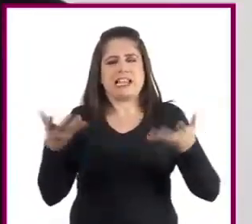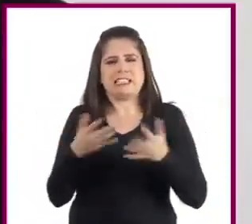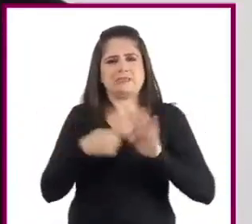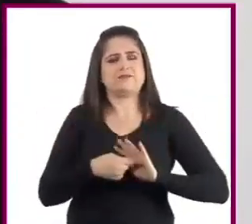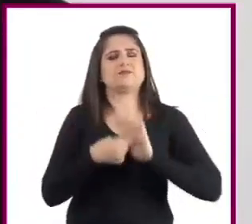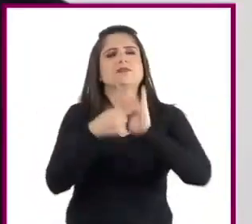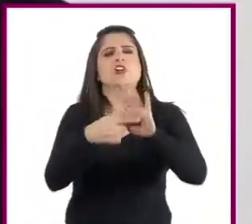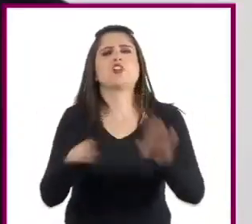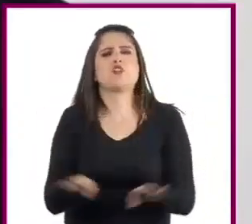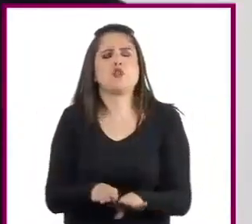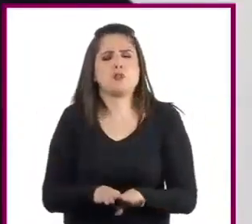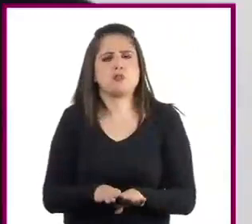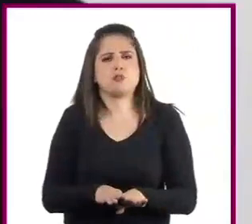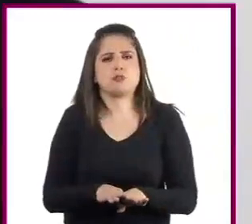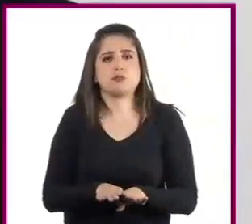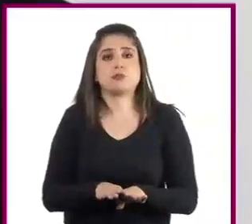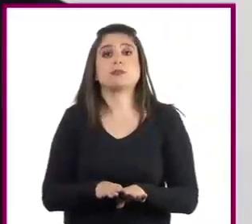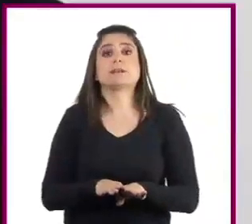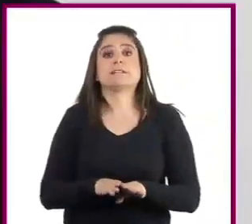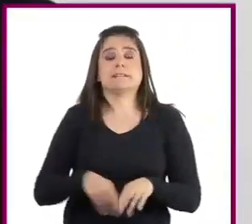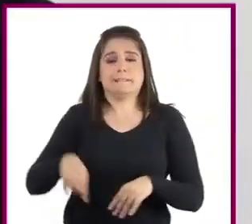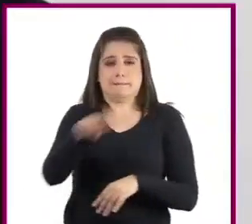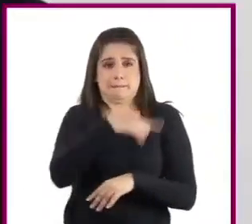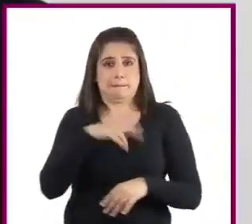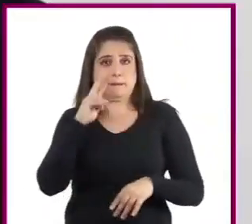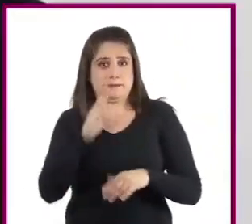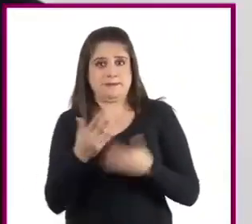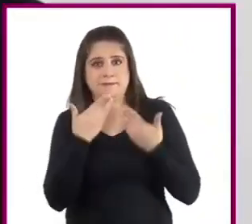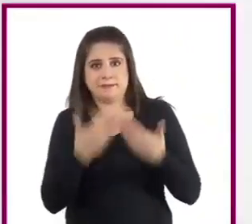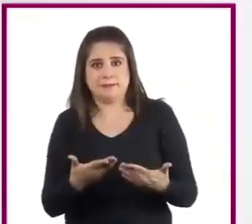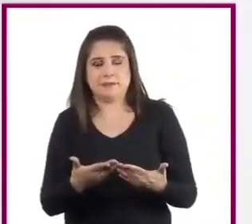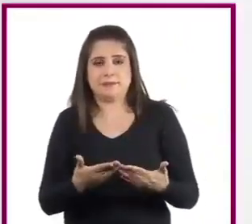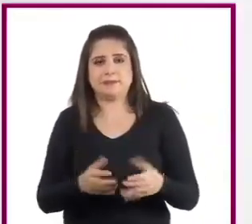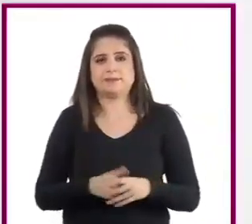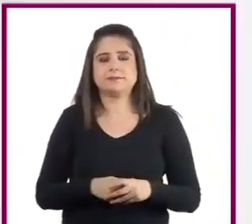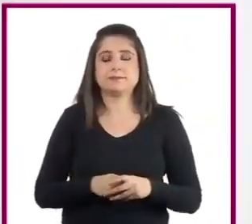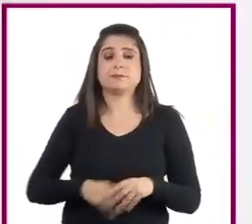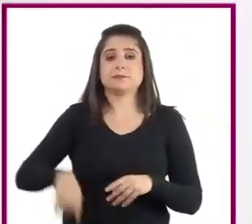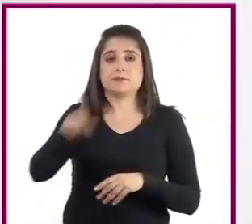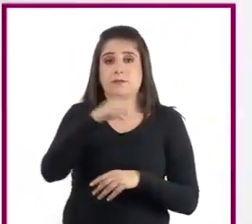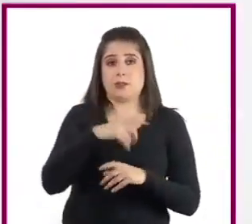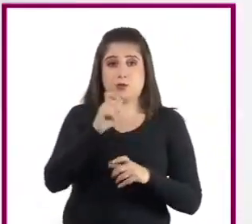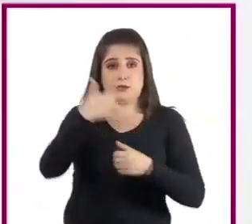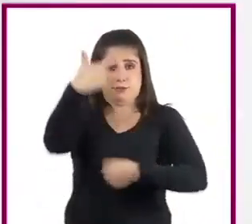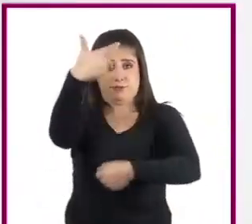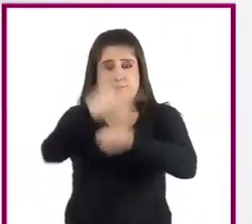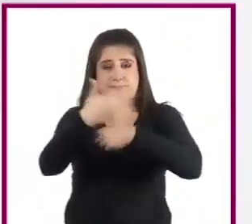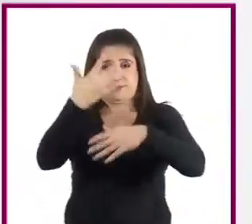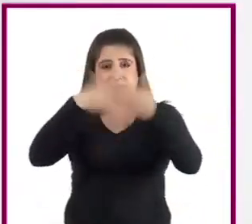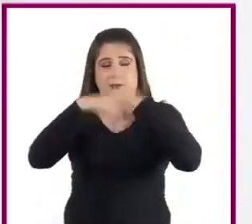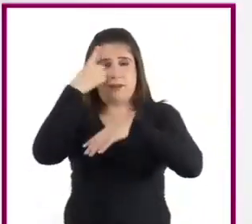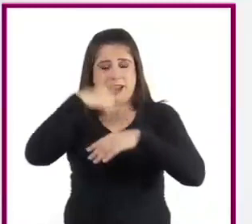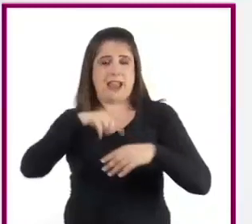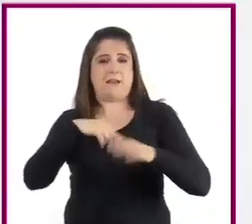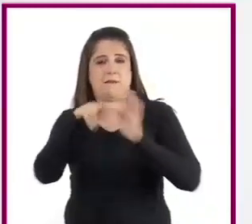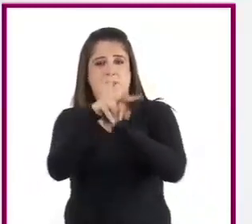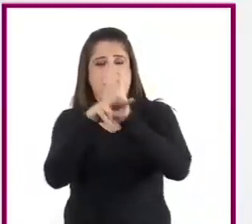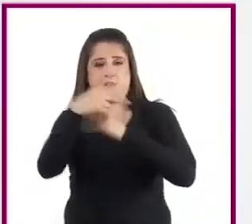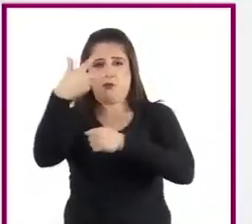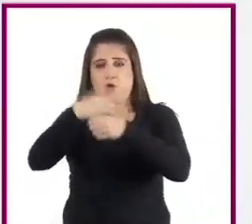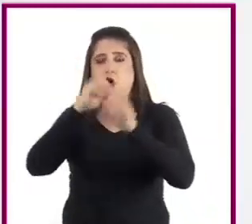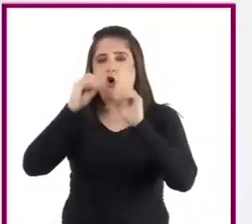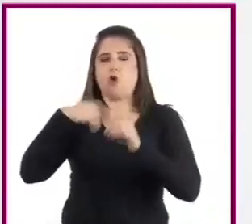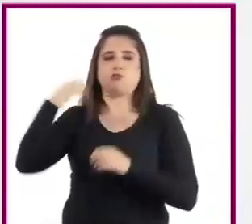impresiones de ellos. Y nos ha ido bien como especie. Cuando le hablas a la cámara para grabar un editorial o en una rueda de